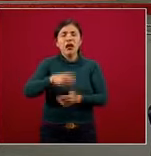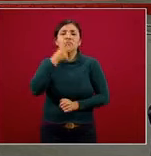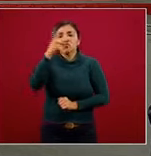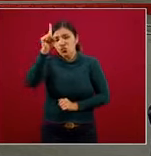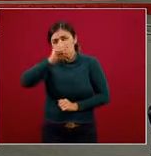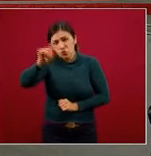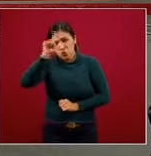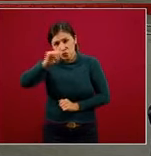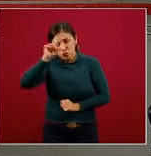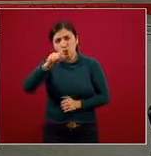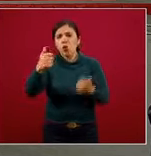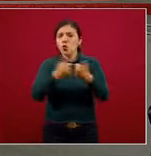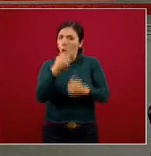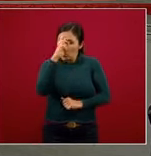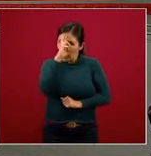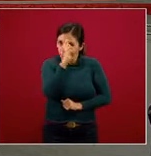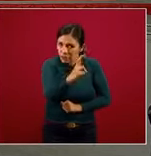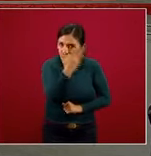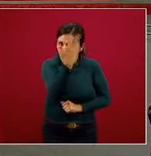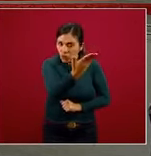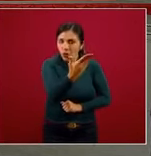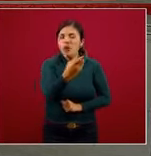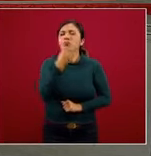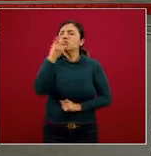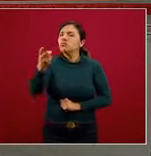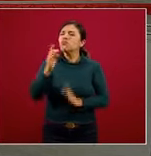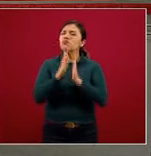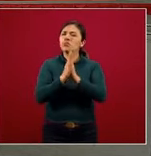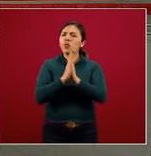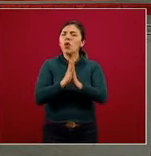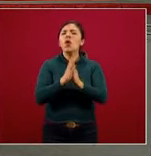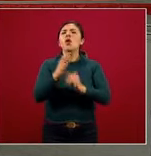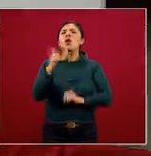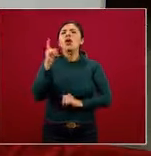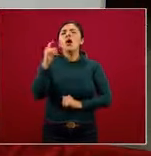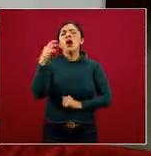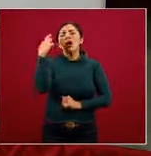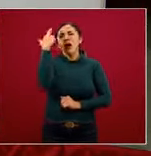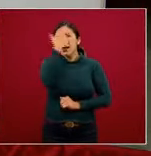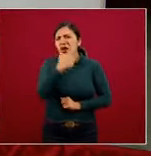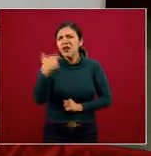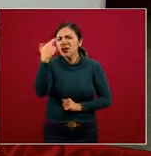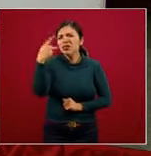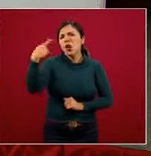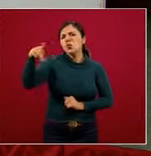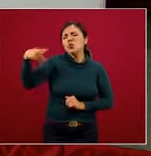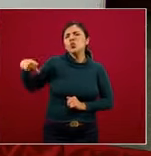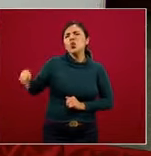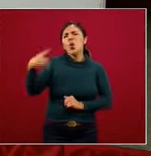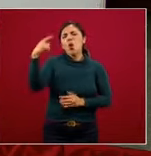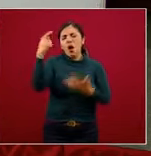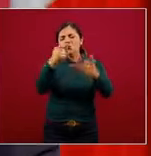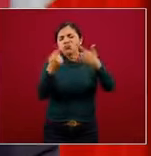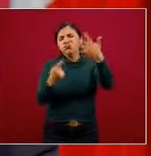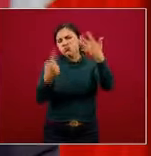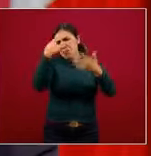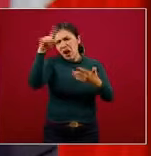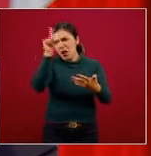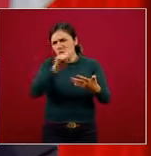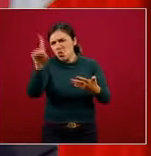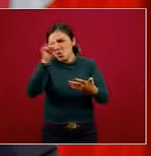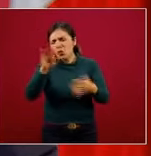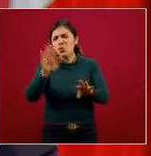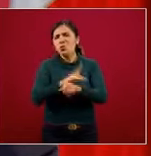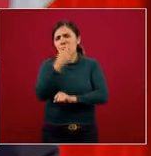sugiriéndole, asumo de manera respetuosa, que revise sus recomendaciones, porque consideran